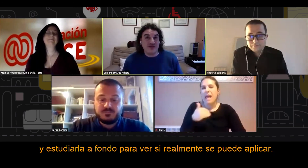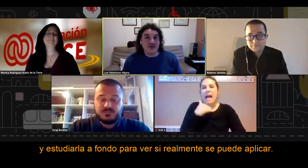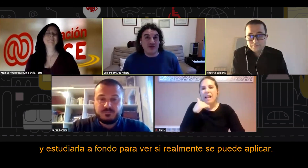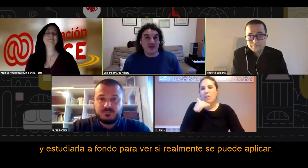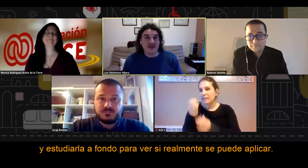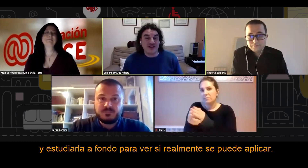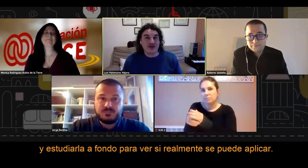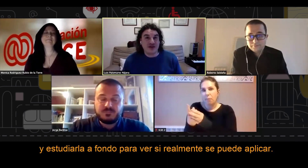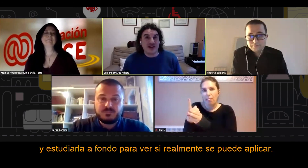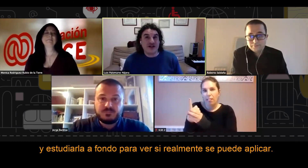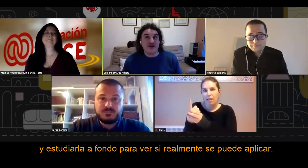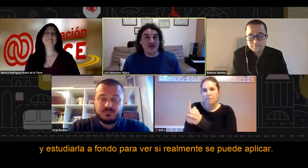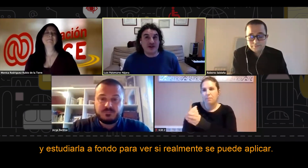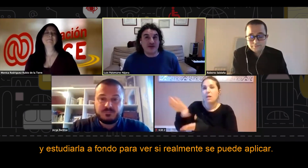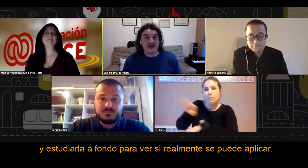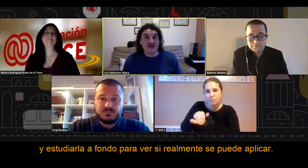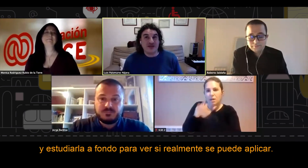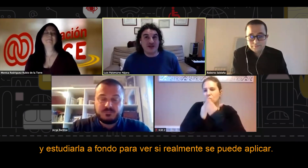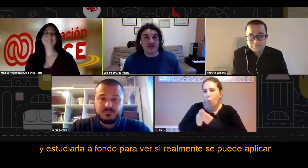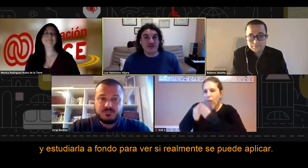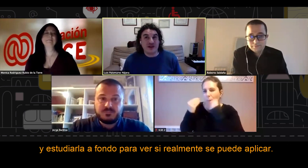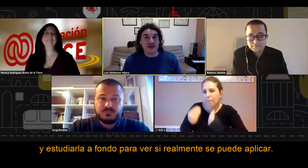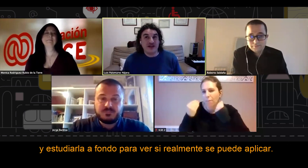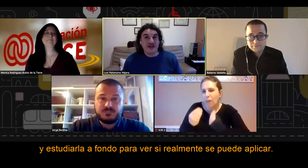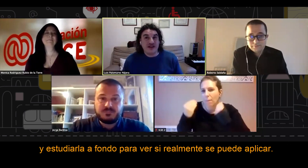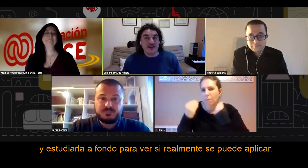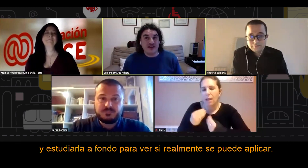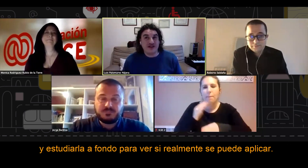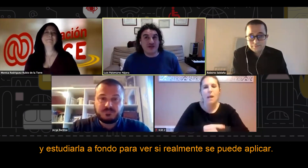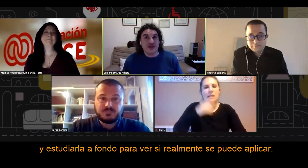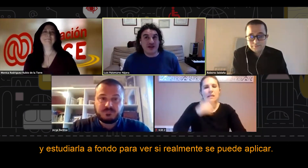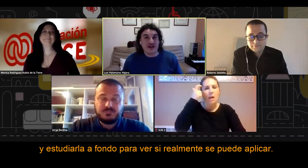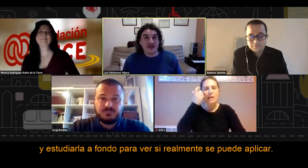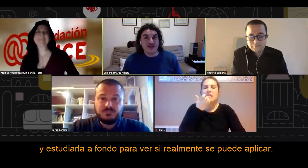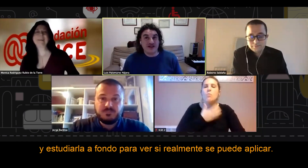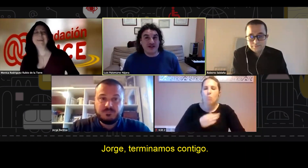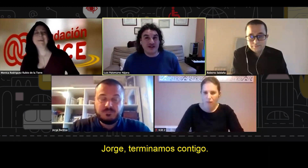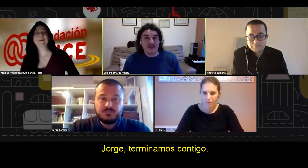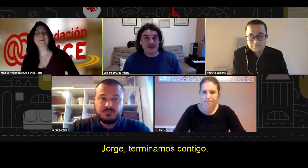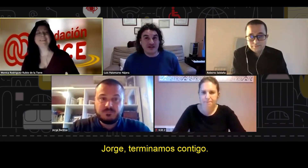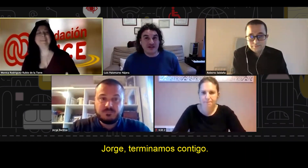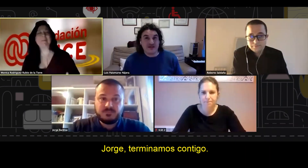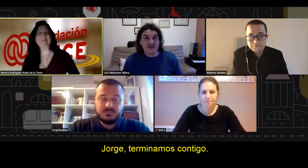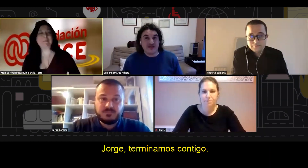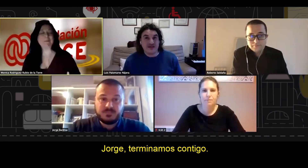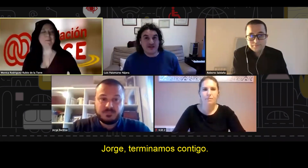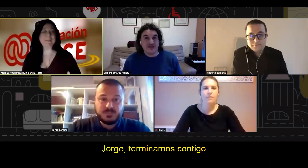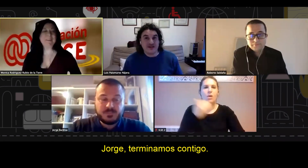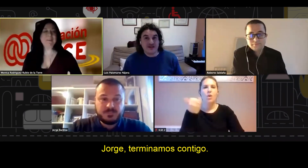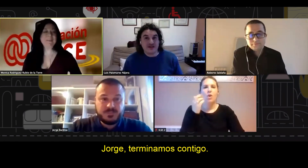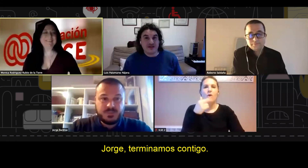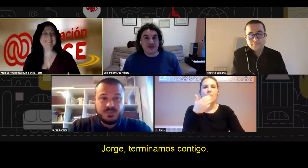bueno, pues estudiarla a fondo para ver si realmente se puede aplicar. Jorge, terminamos